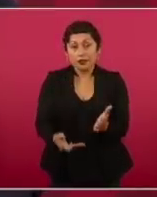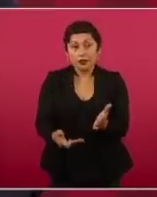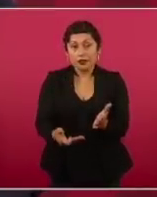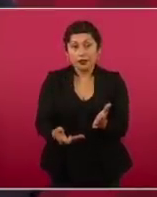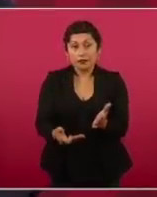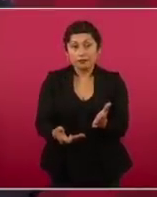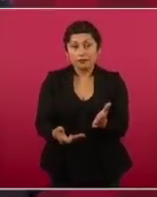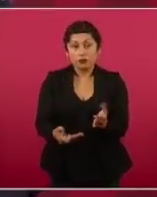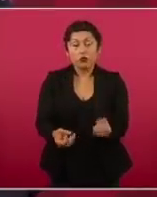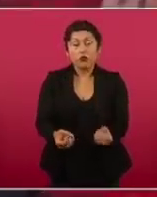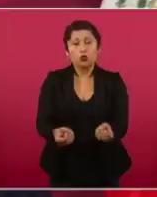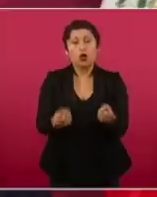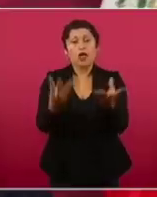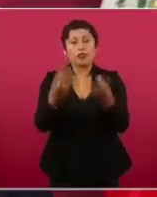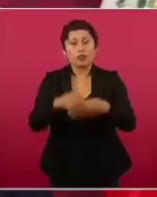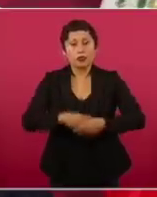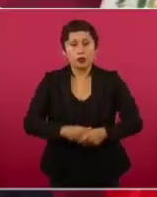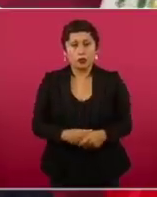3.000